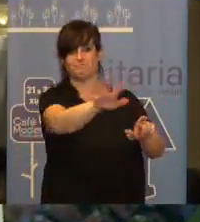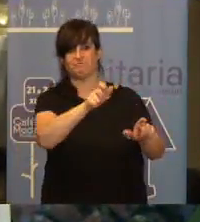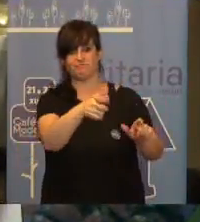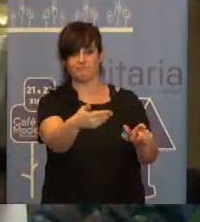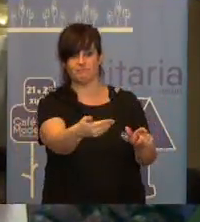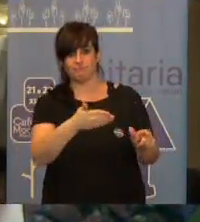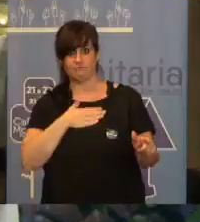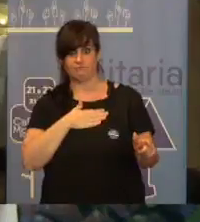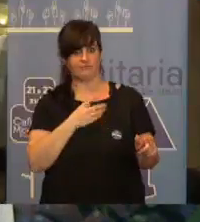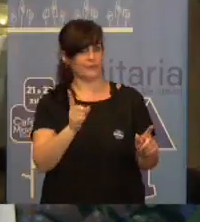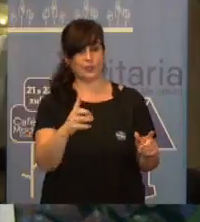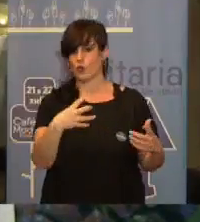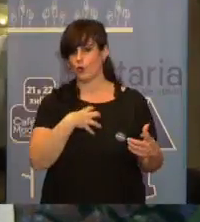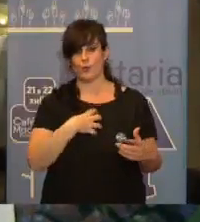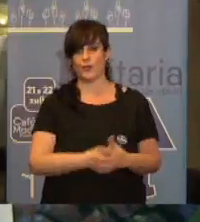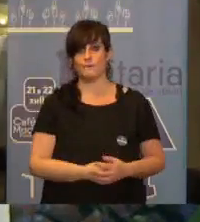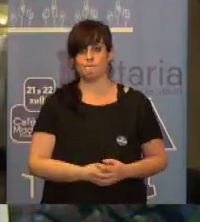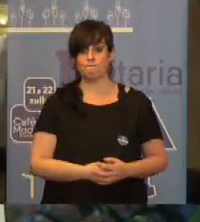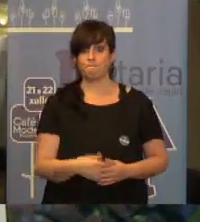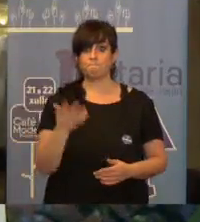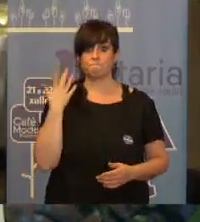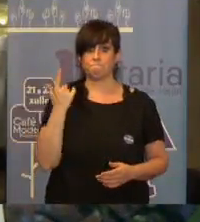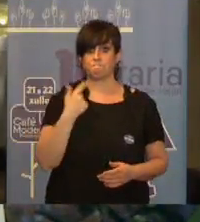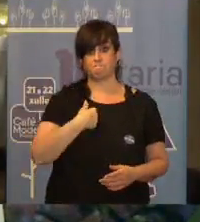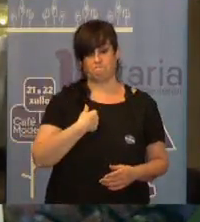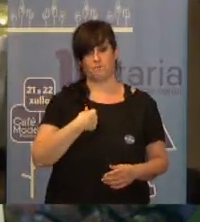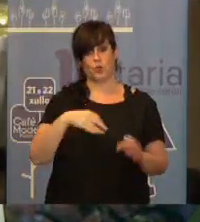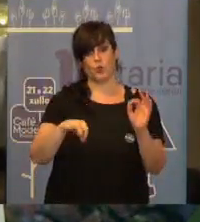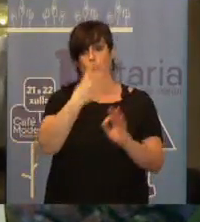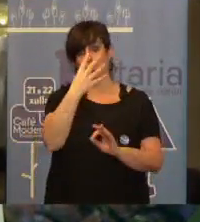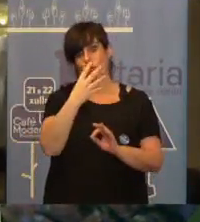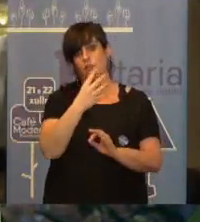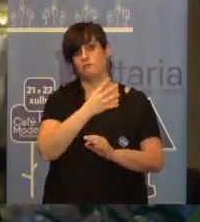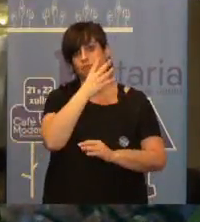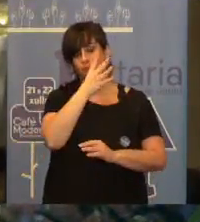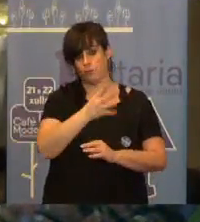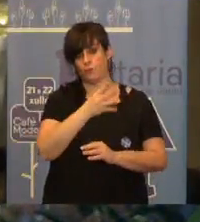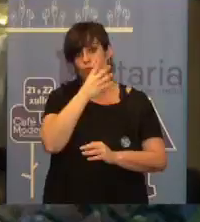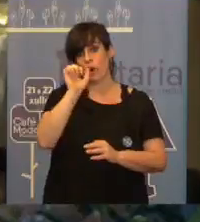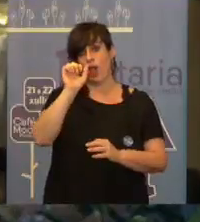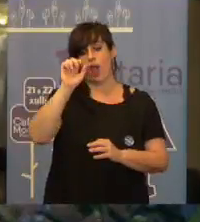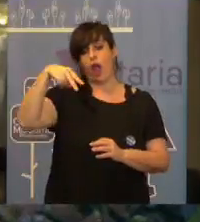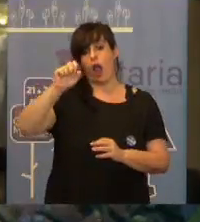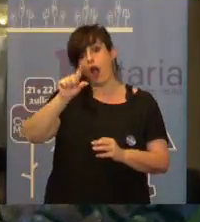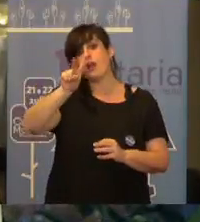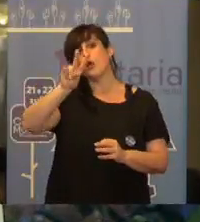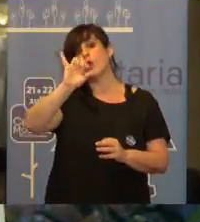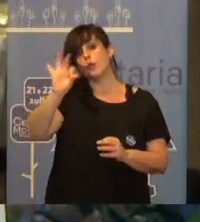No xantar de onte, que tuven a sorte e o prazer de compartir con Ana Luisa, con Moncho e con